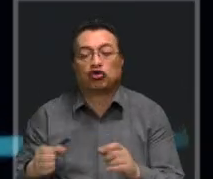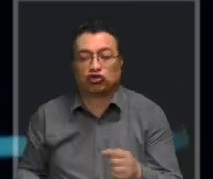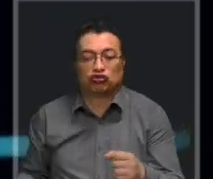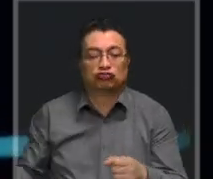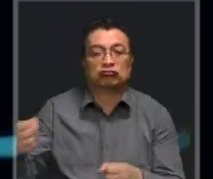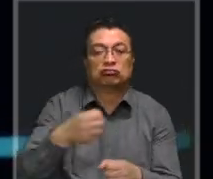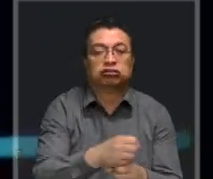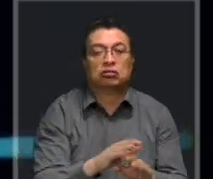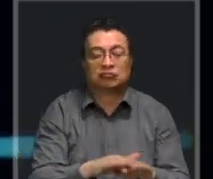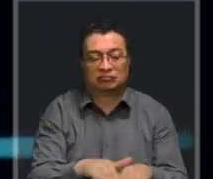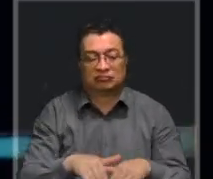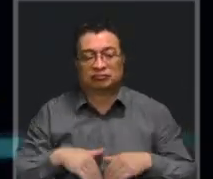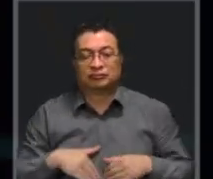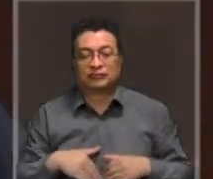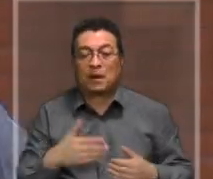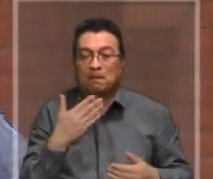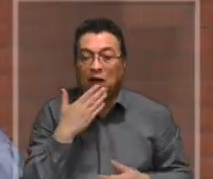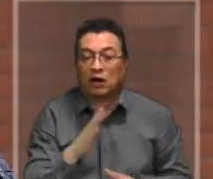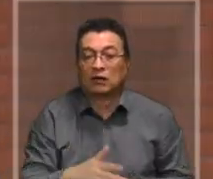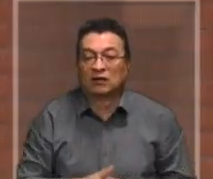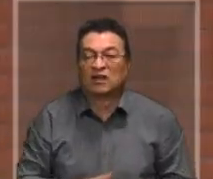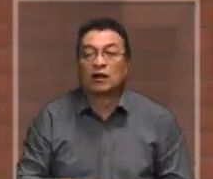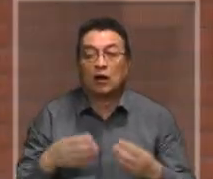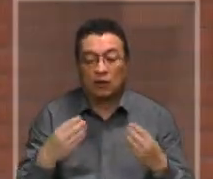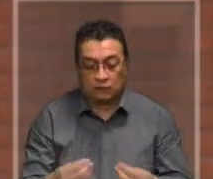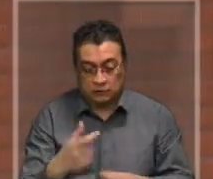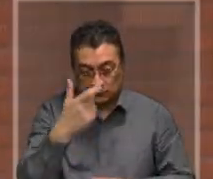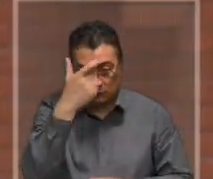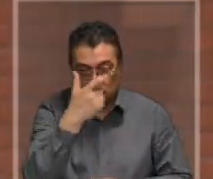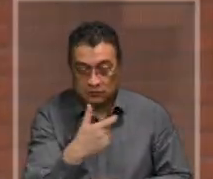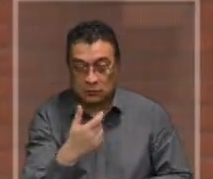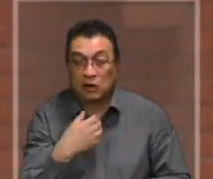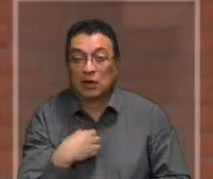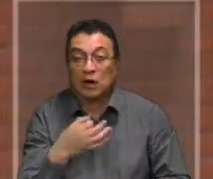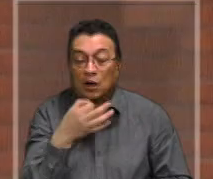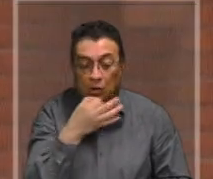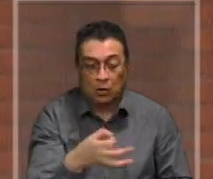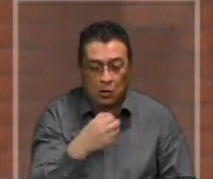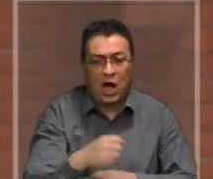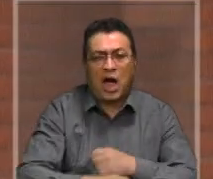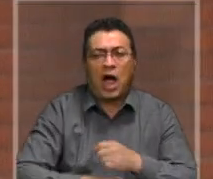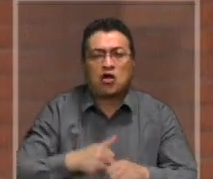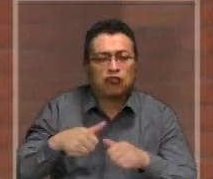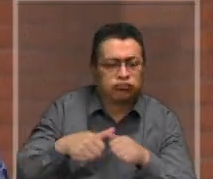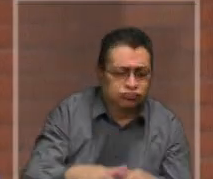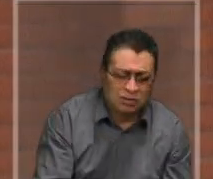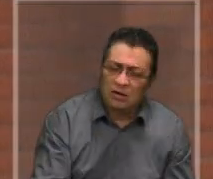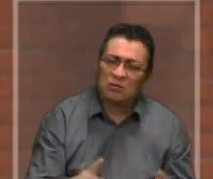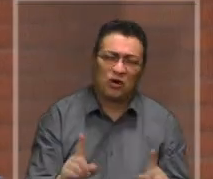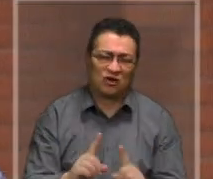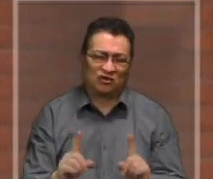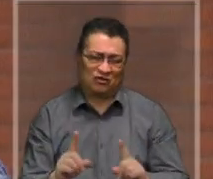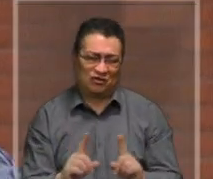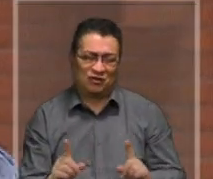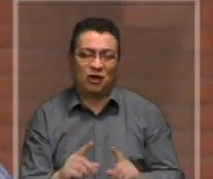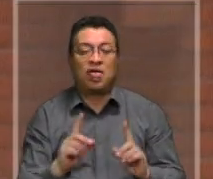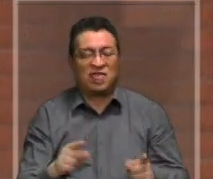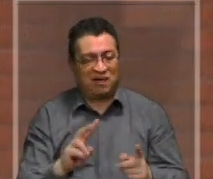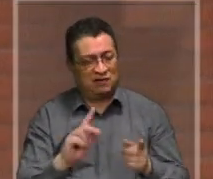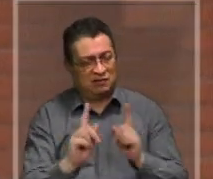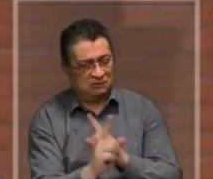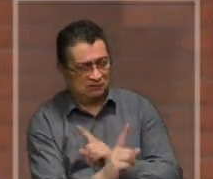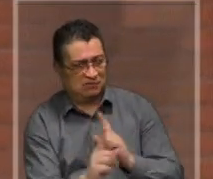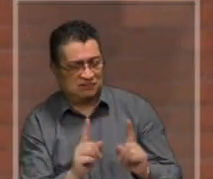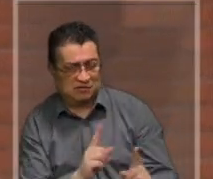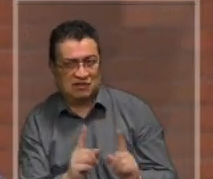vivieran la magia de ese lugar. Es bueno con el conductor existir muchos años, porque también esto tiene que ir rotando y eso